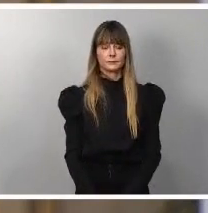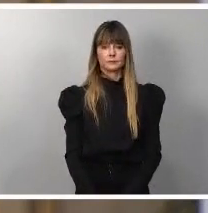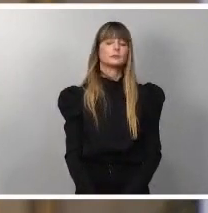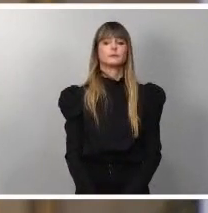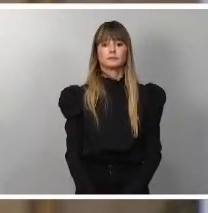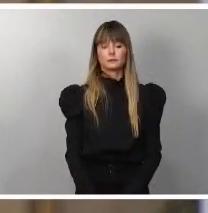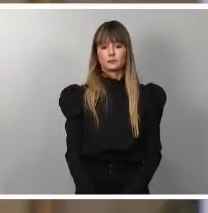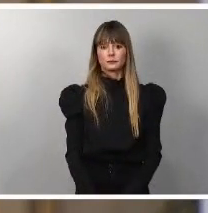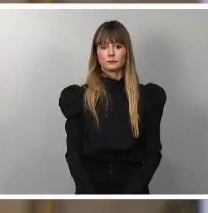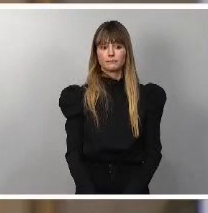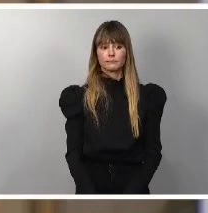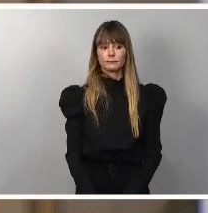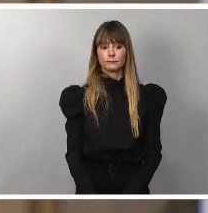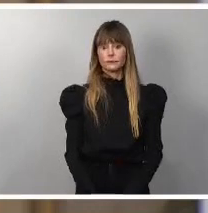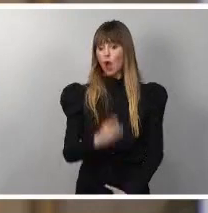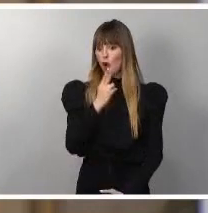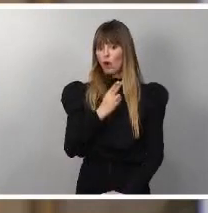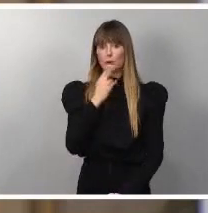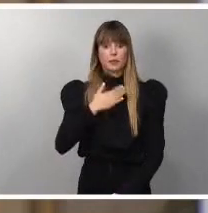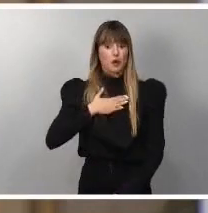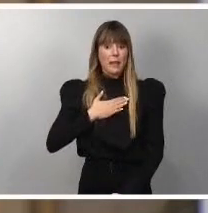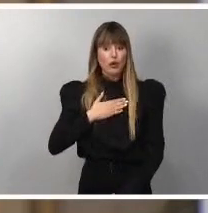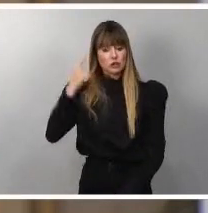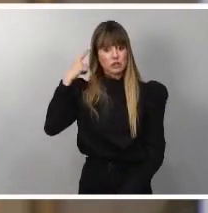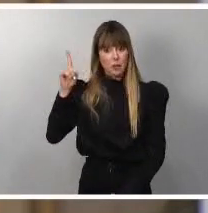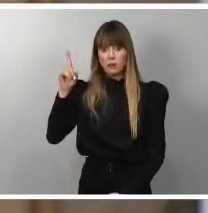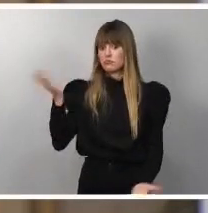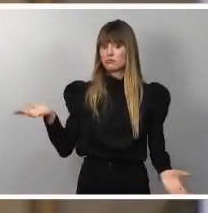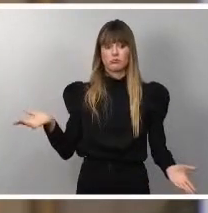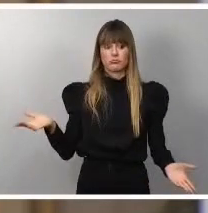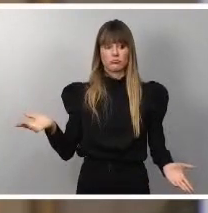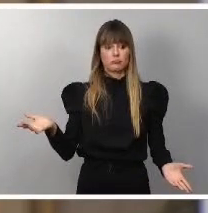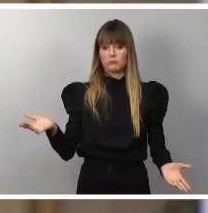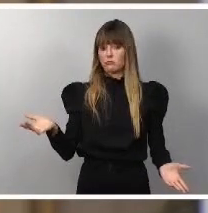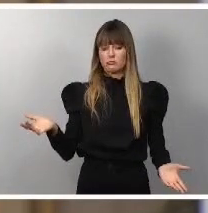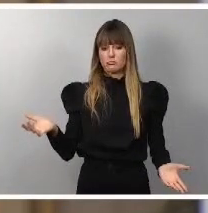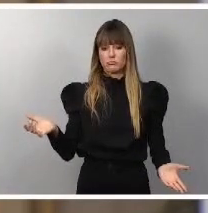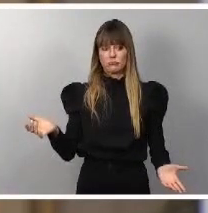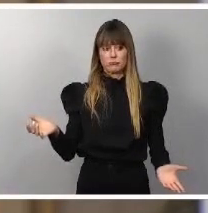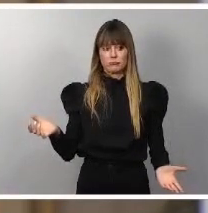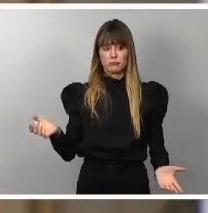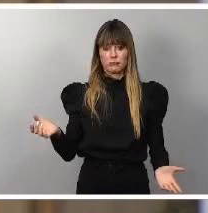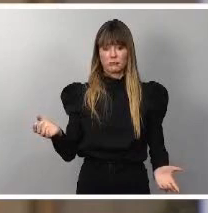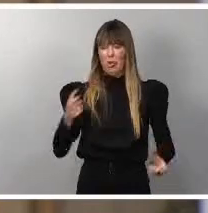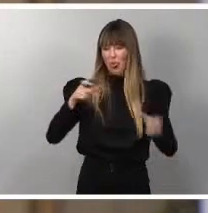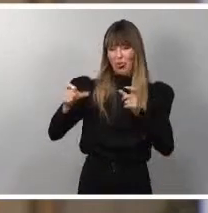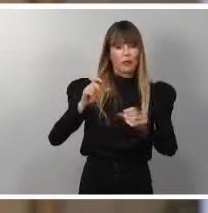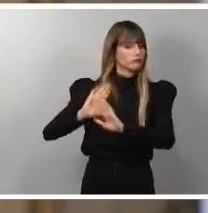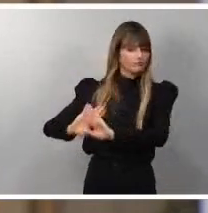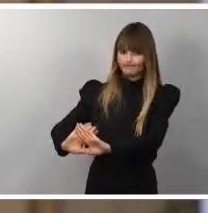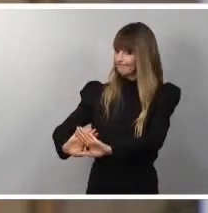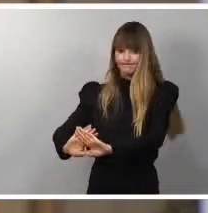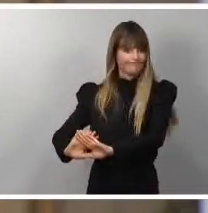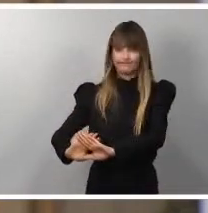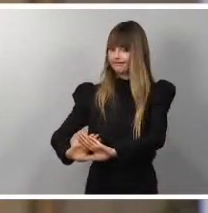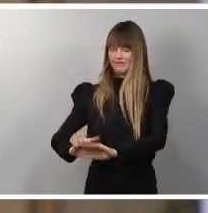Y saben cuál es mi compromiso. Mi compromiso es, evidentemente, que no vamos a entrar en ninguna de estas descalificaciones, ni ninguno de